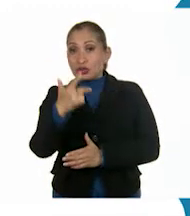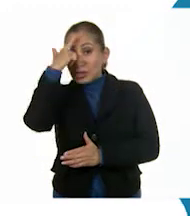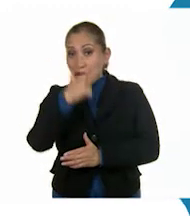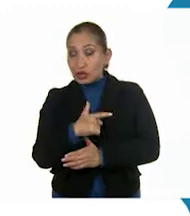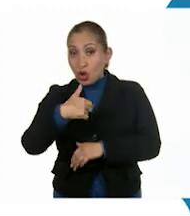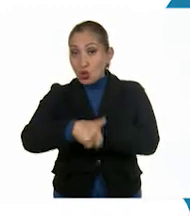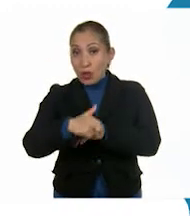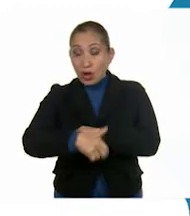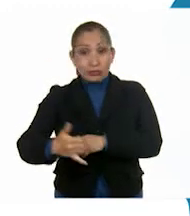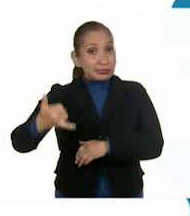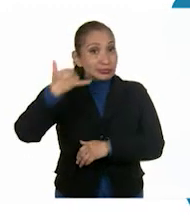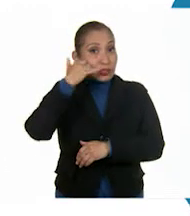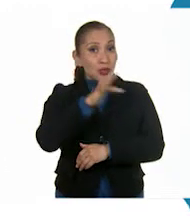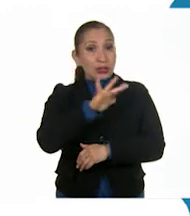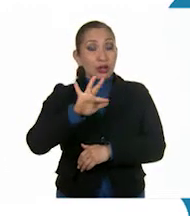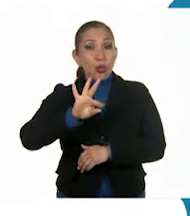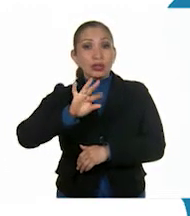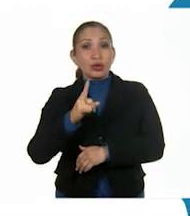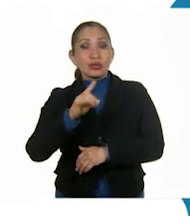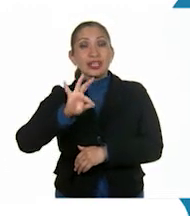teléfono